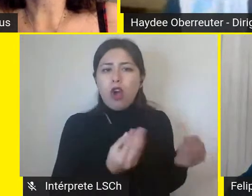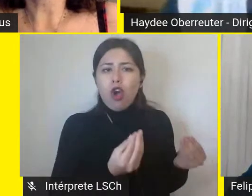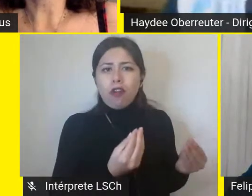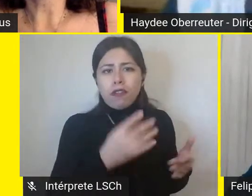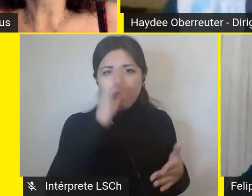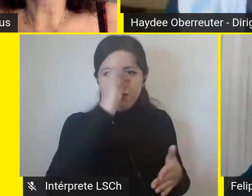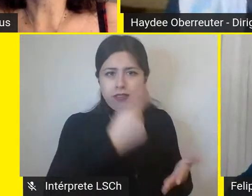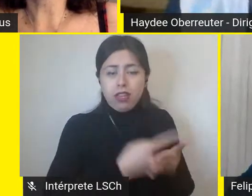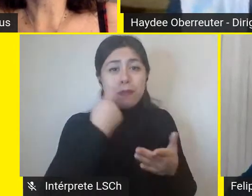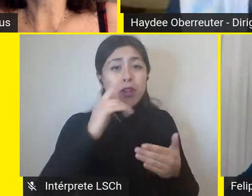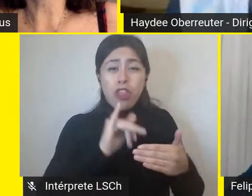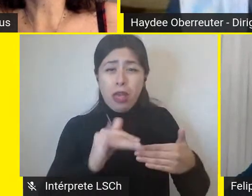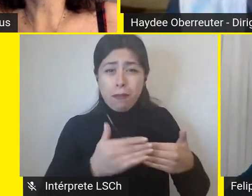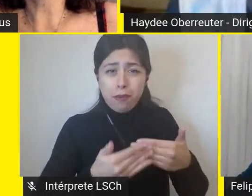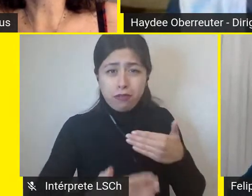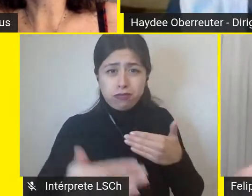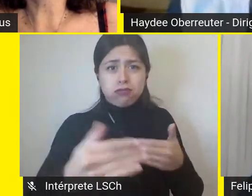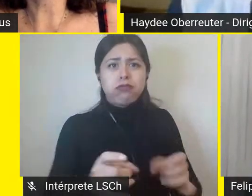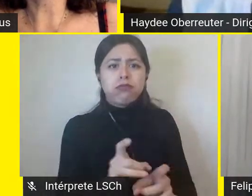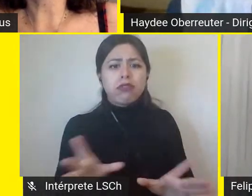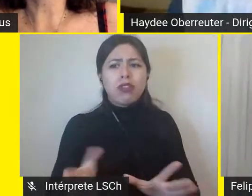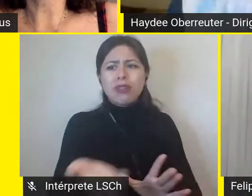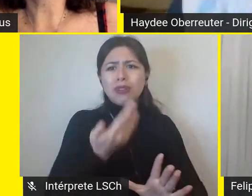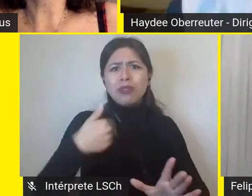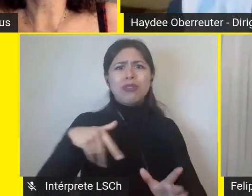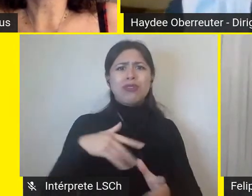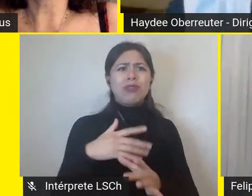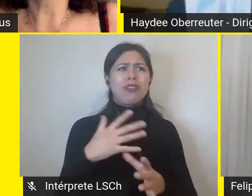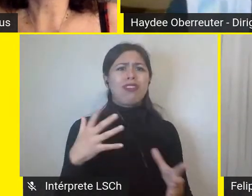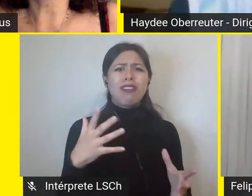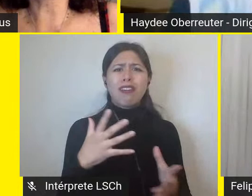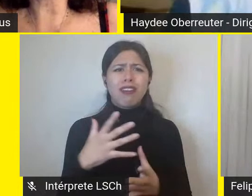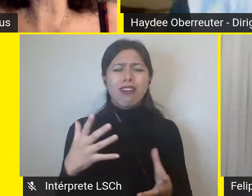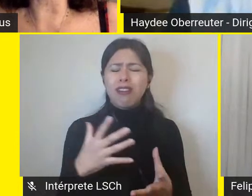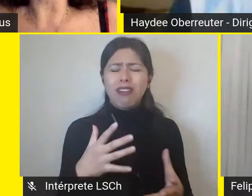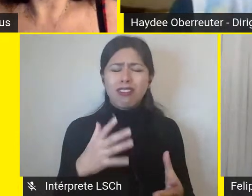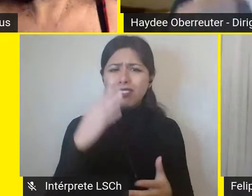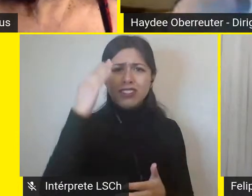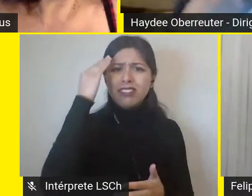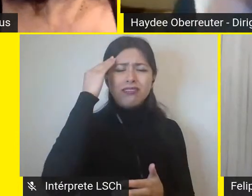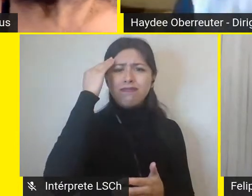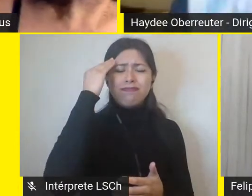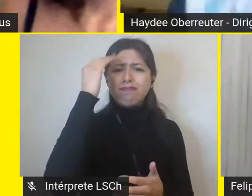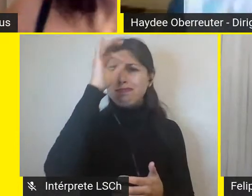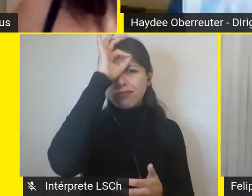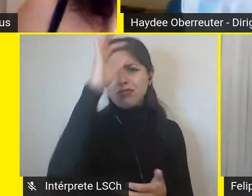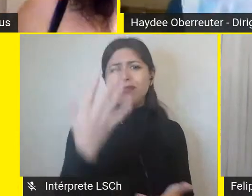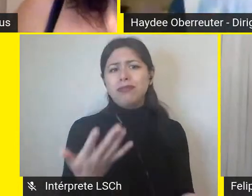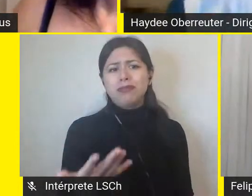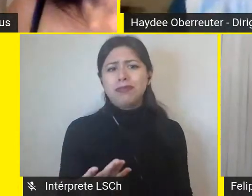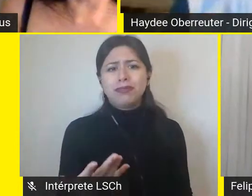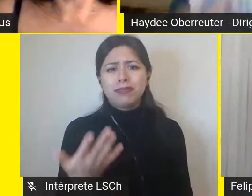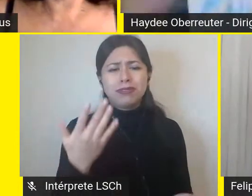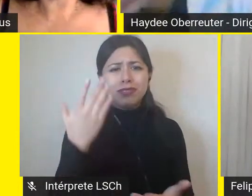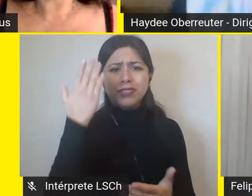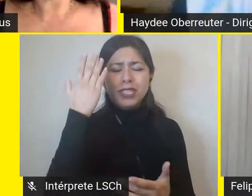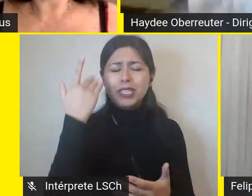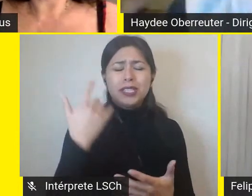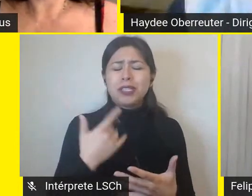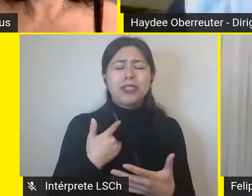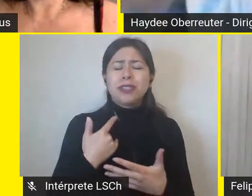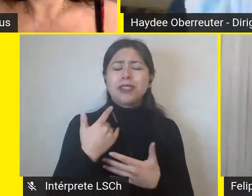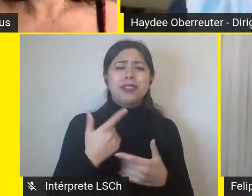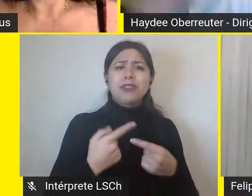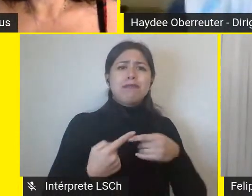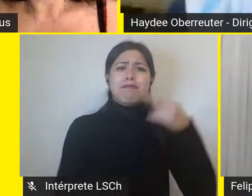la postdictatorial es la que a nosotros nos ha dejado, pero así como marcando ocupado, ¿no? De una pieza, y